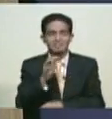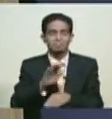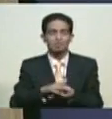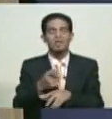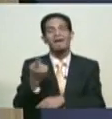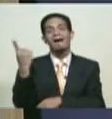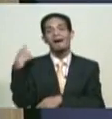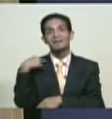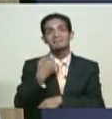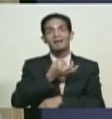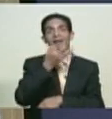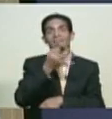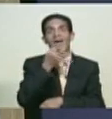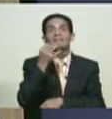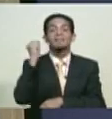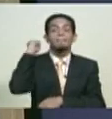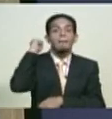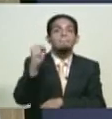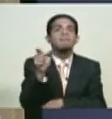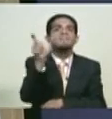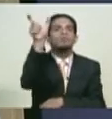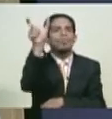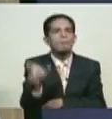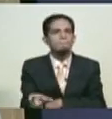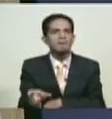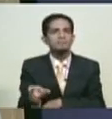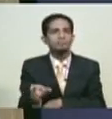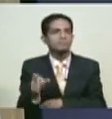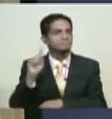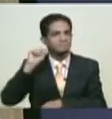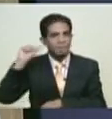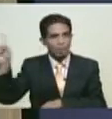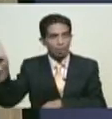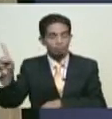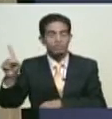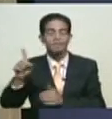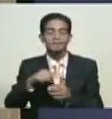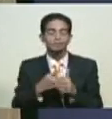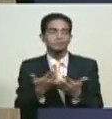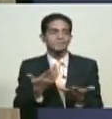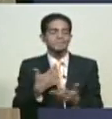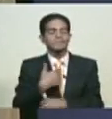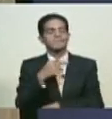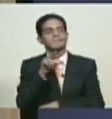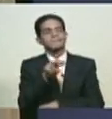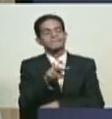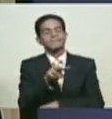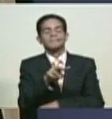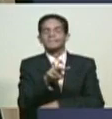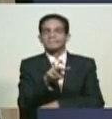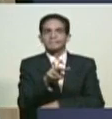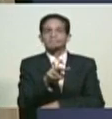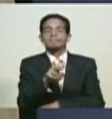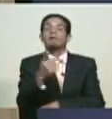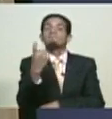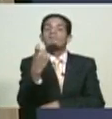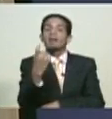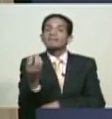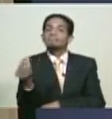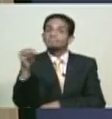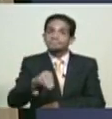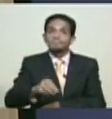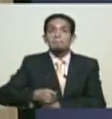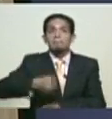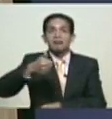esta paz también depende de la paz social de que reforcemos el tema de la seguridad ciudadana de que